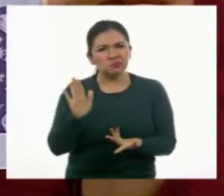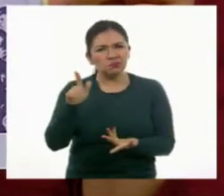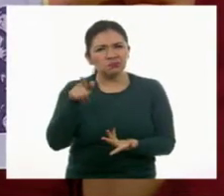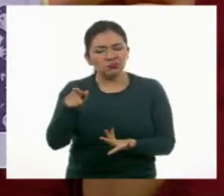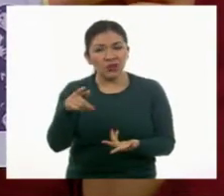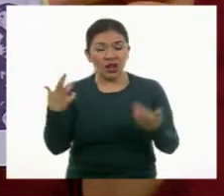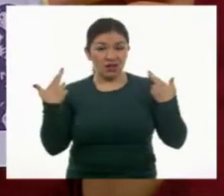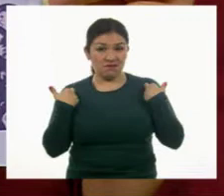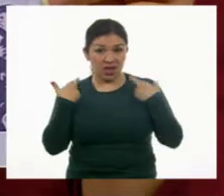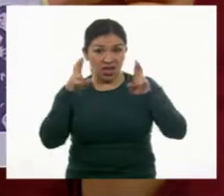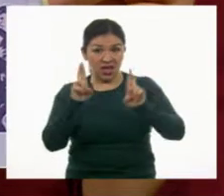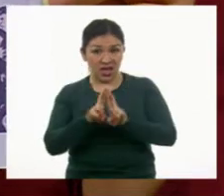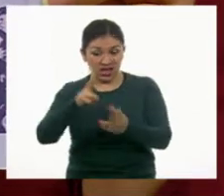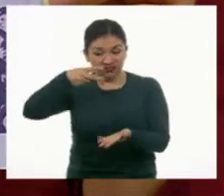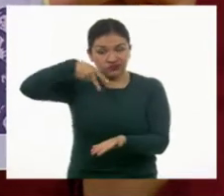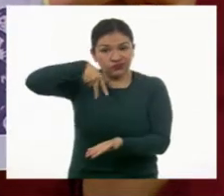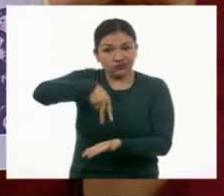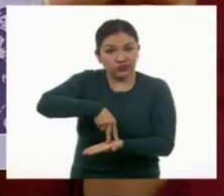el profesor